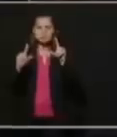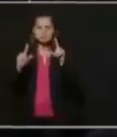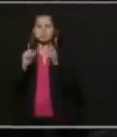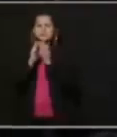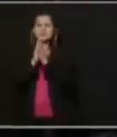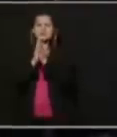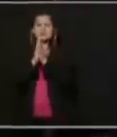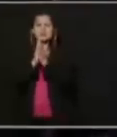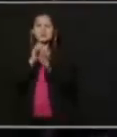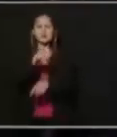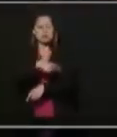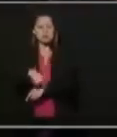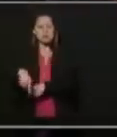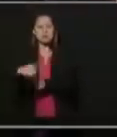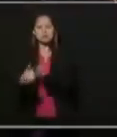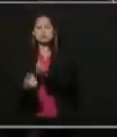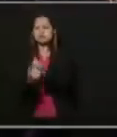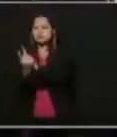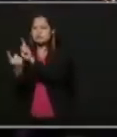encontrarnos.